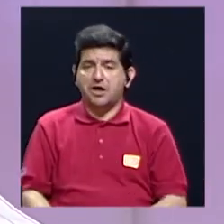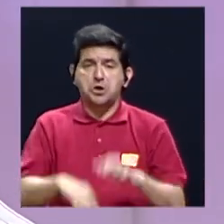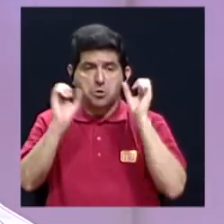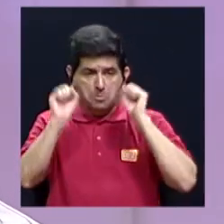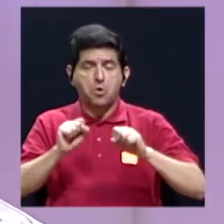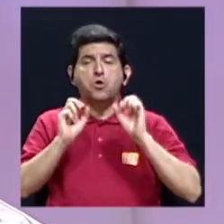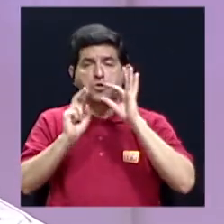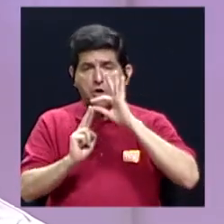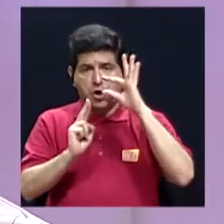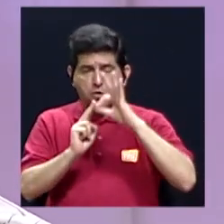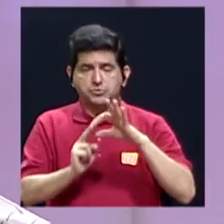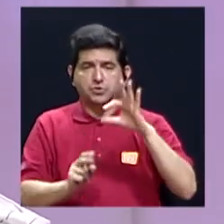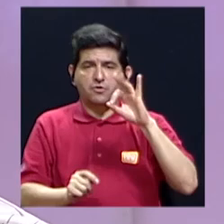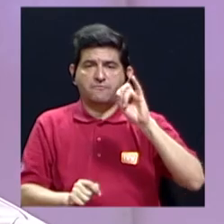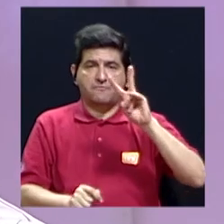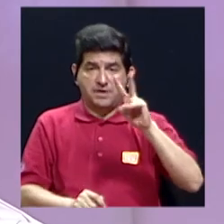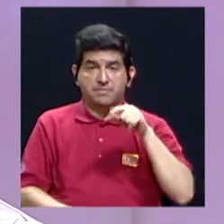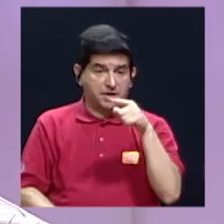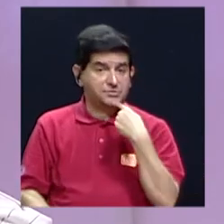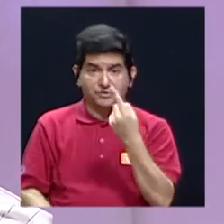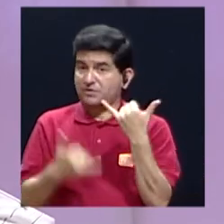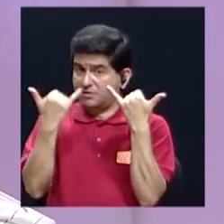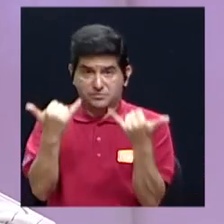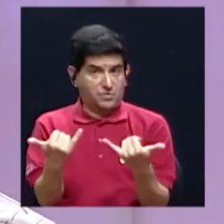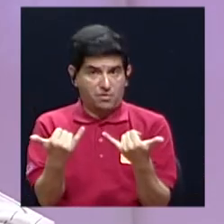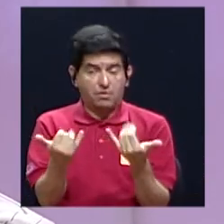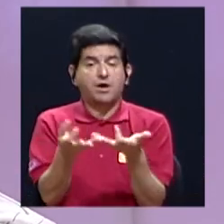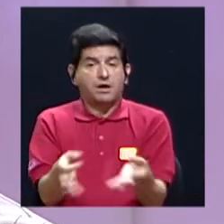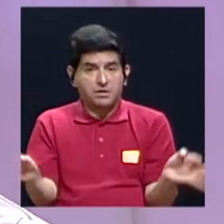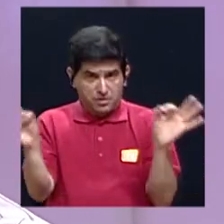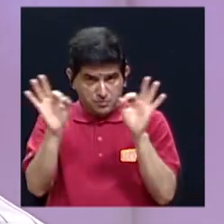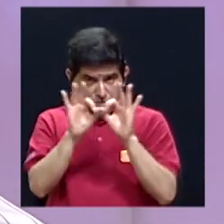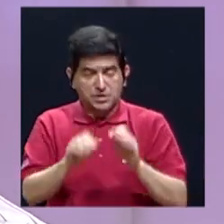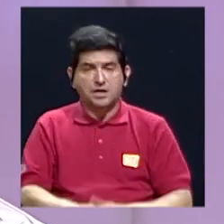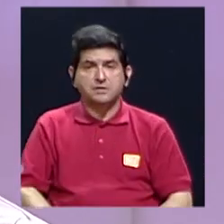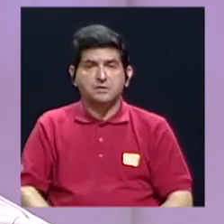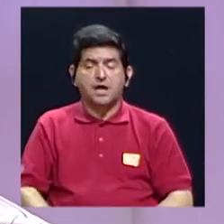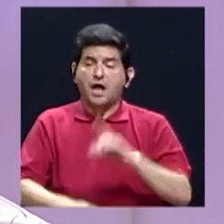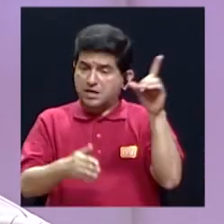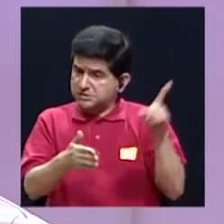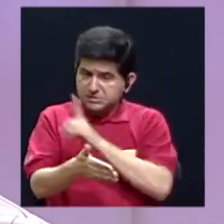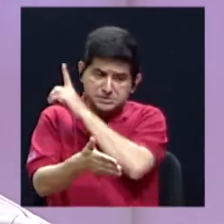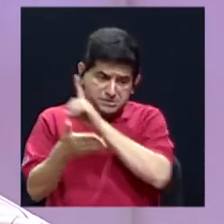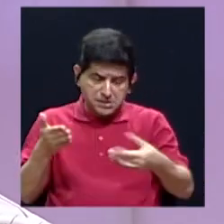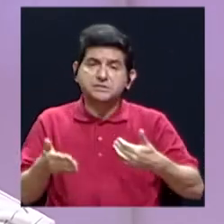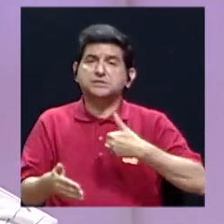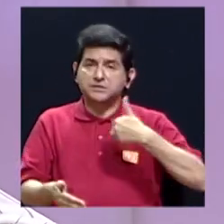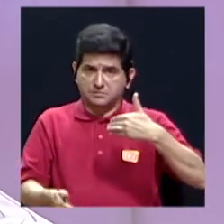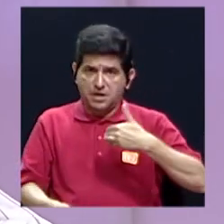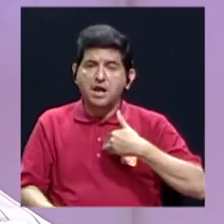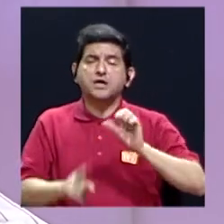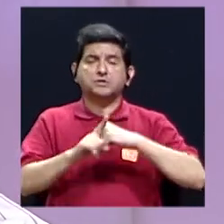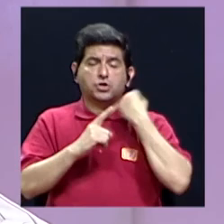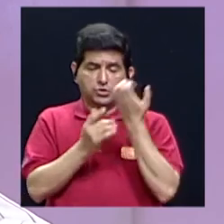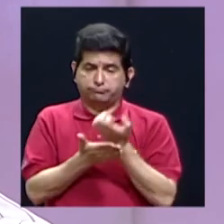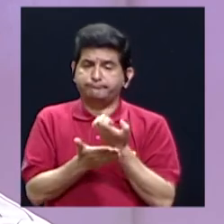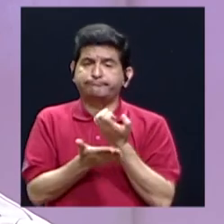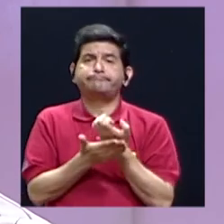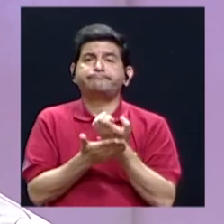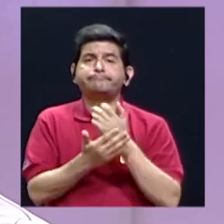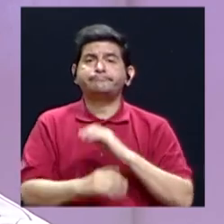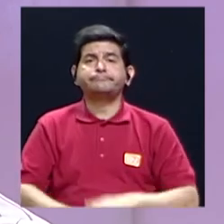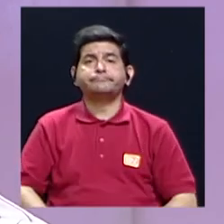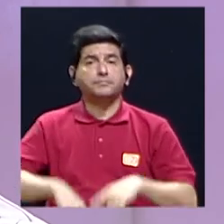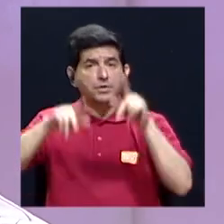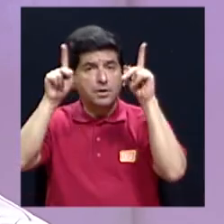que han podido optar por la FIV. Yo creo que eso no lo hemos mencionado ahora, pero que es muy importante. Es una clara discriminación que hay por situación económica. Es